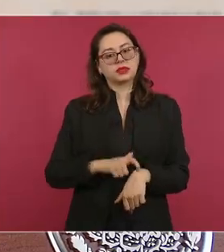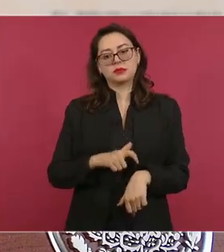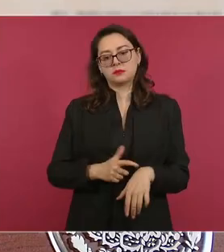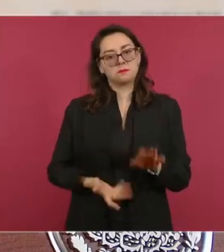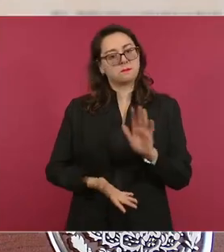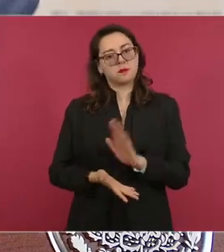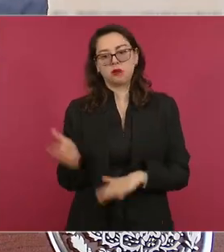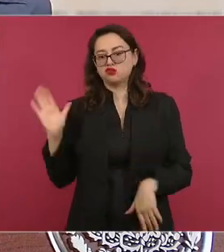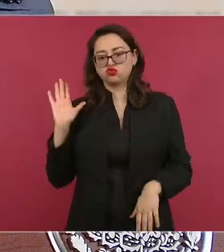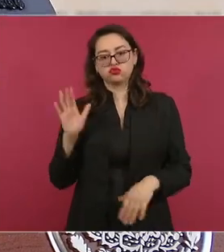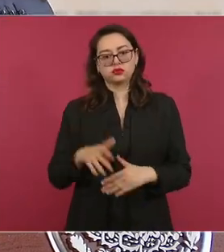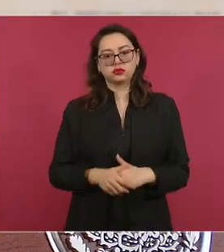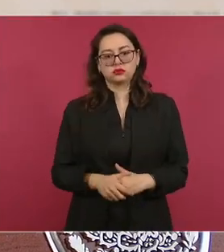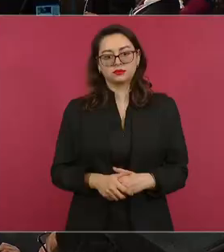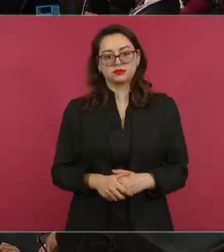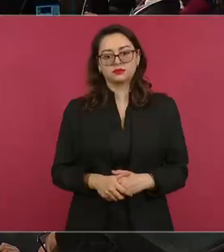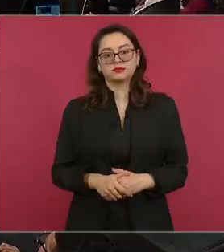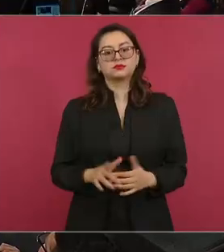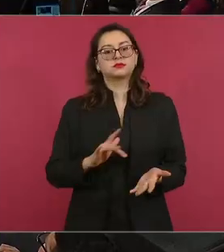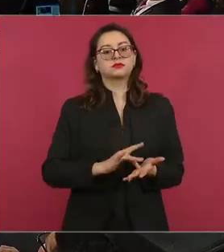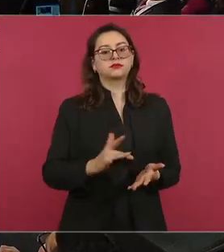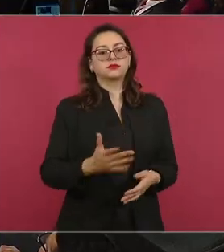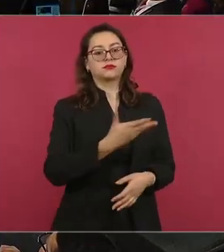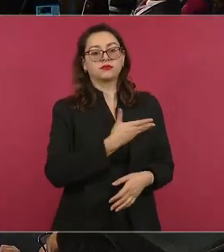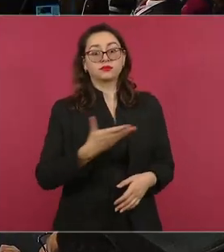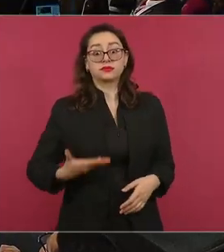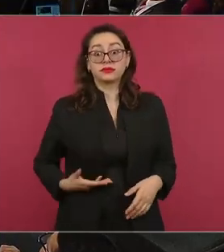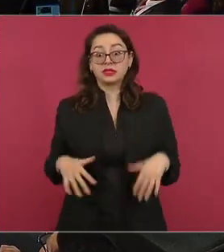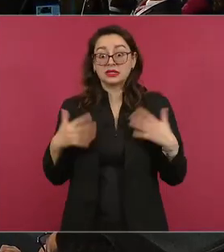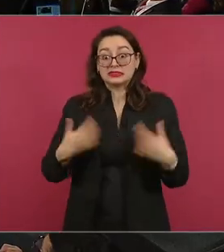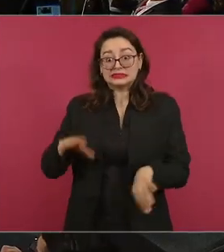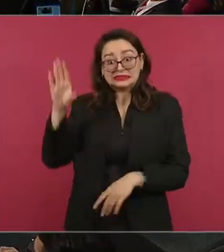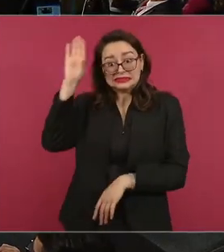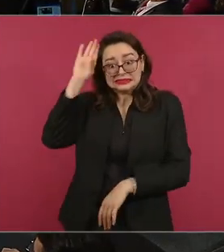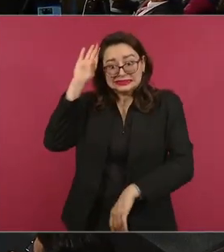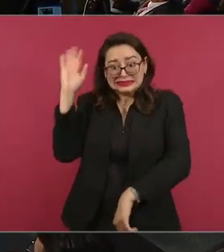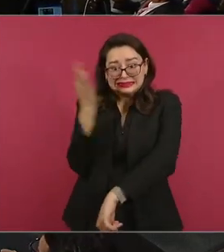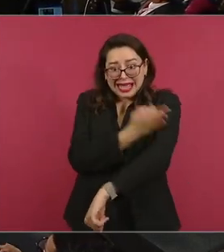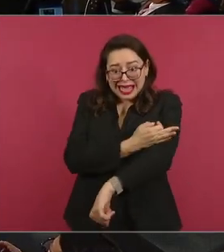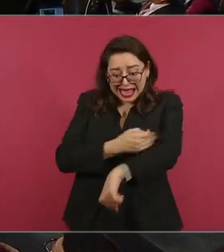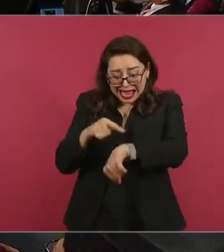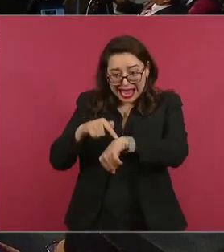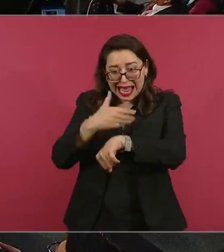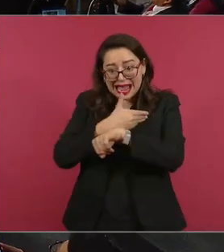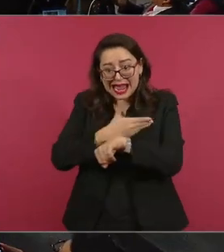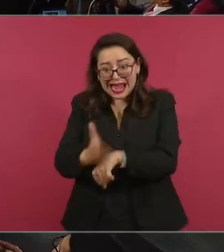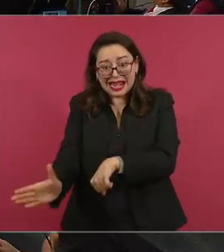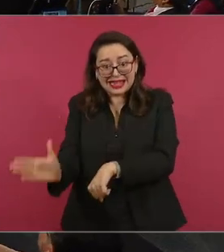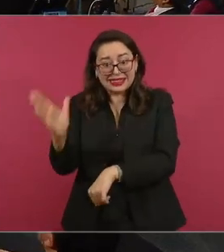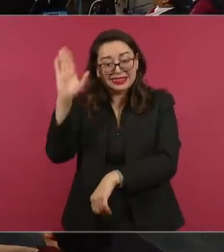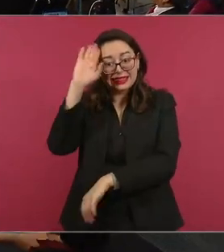ya. Gracias, presidente. ¡Qué barbaridad, tardísimo!